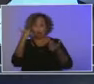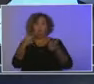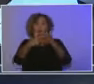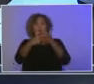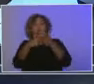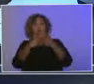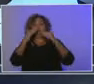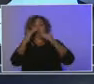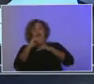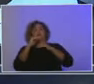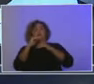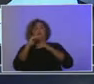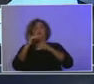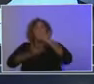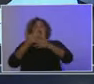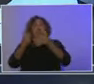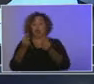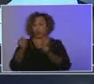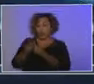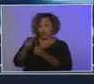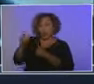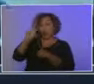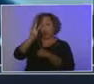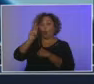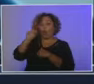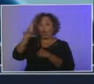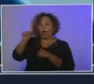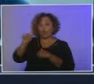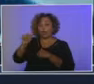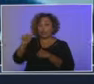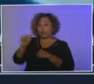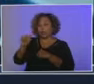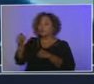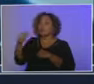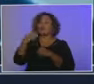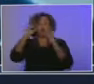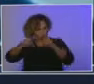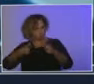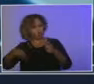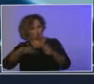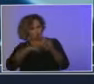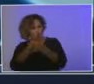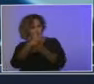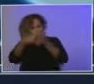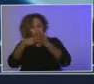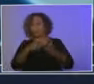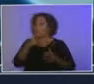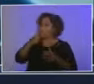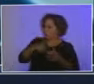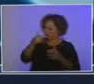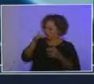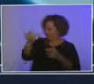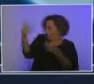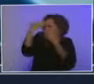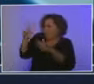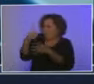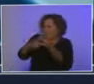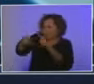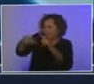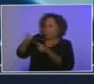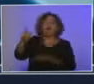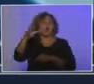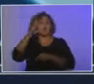Wanda Vázquez dijo que podía con las nuevas restricciones, y Gil Enseñade las cuestionó, y ahí es que entonces se da la base para que ella salga de él.